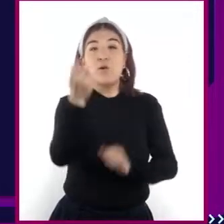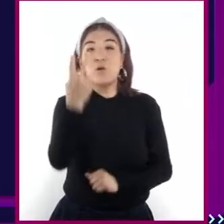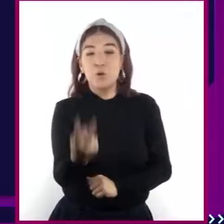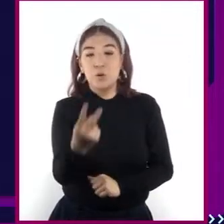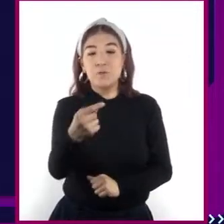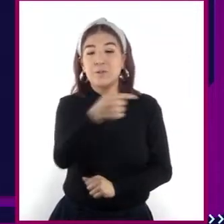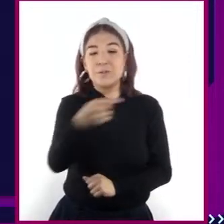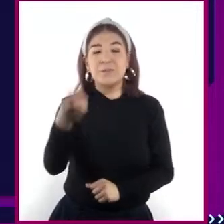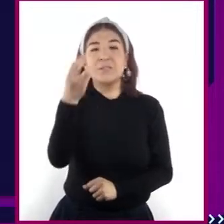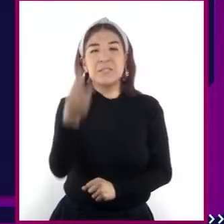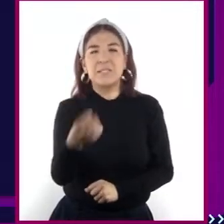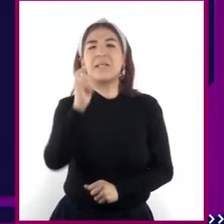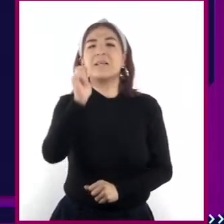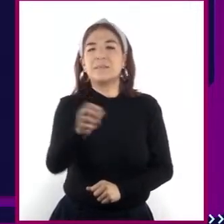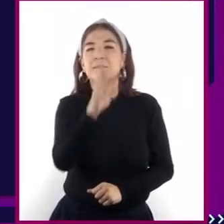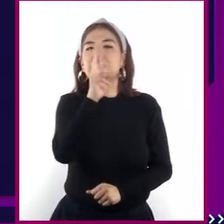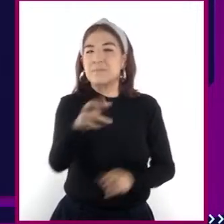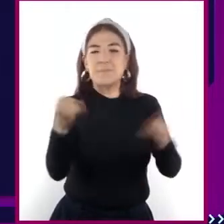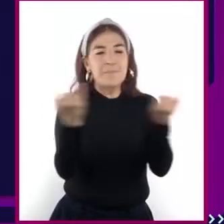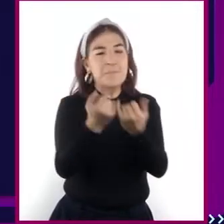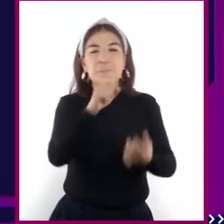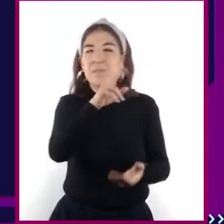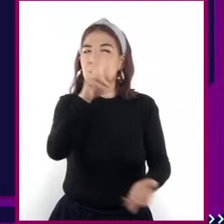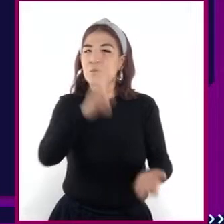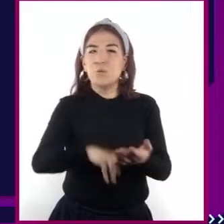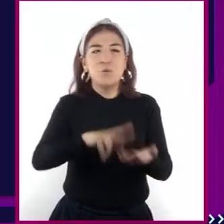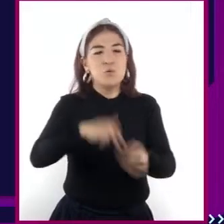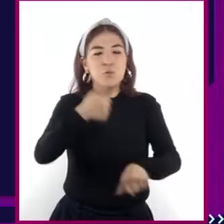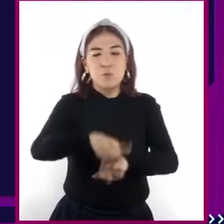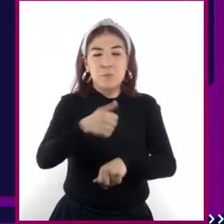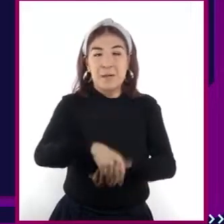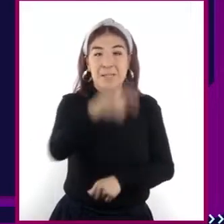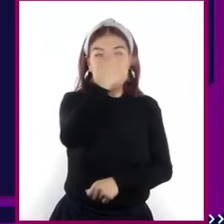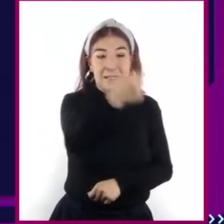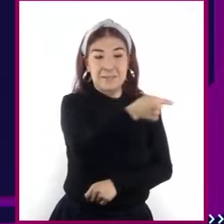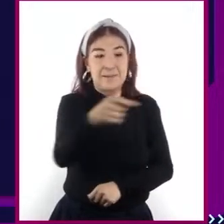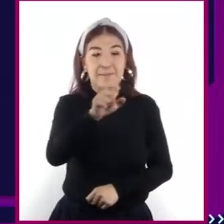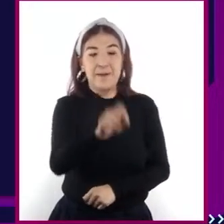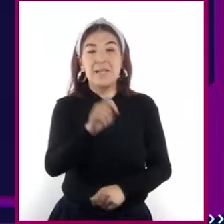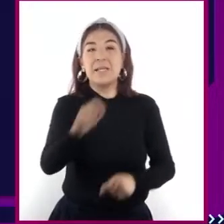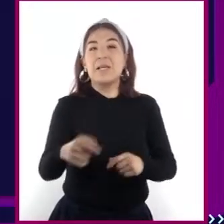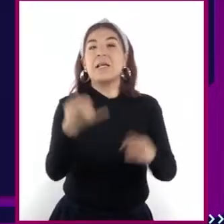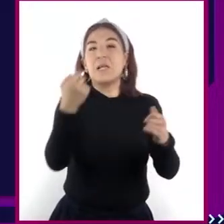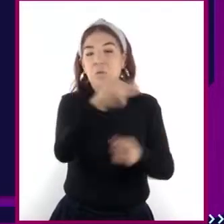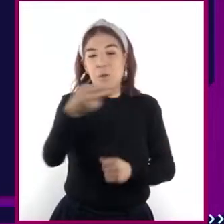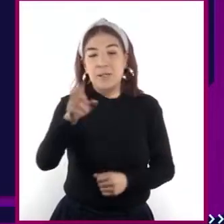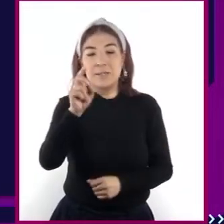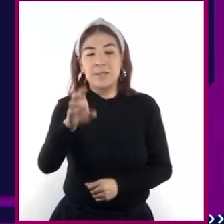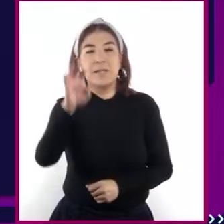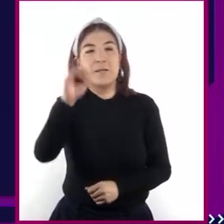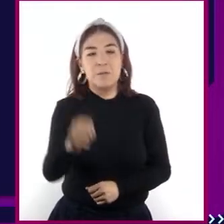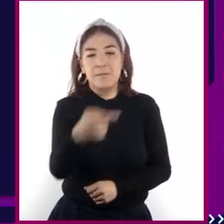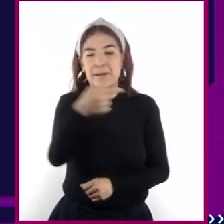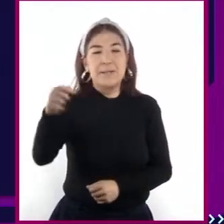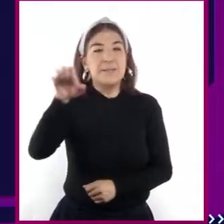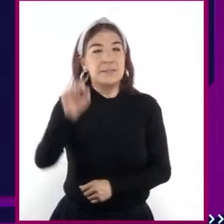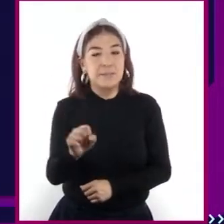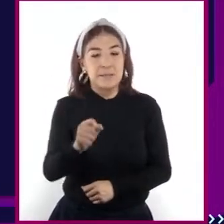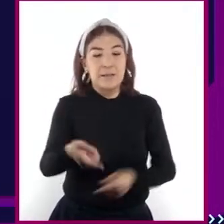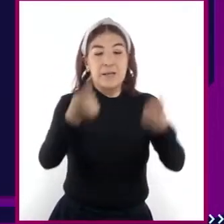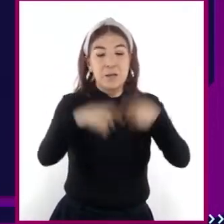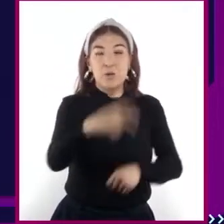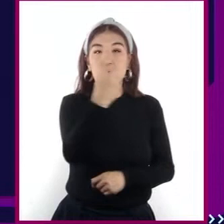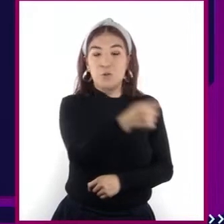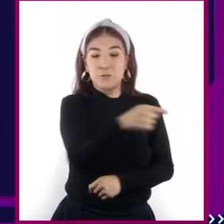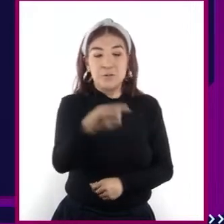fracciones equivalentes para cada una con igual denominador. 13/20 es igual a 39/60 y 2/3